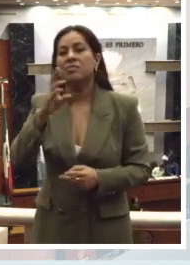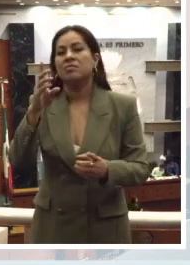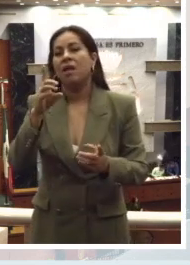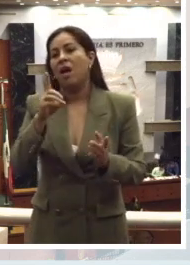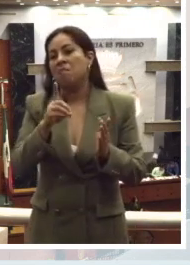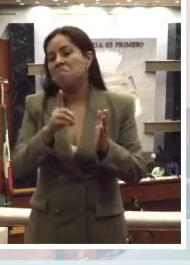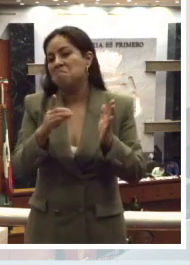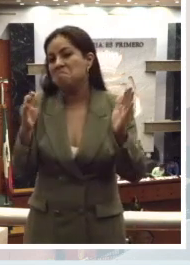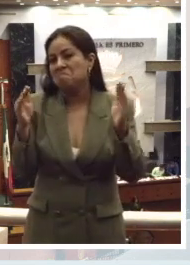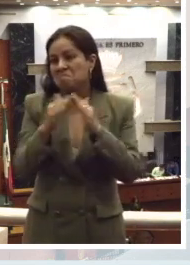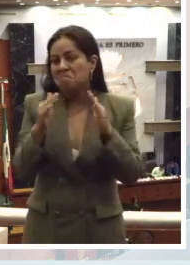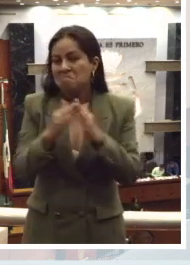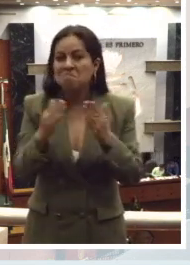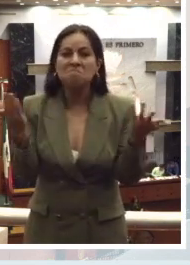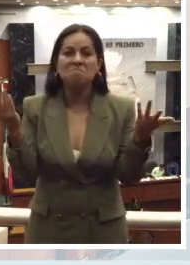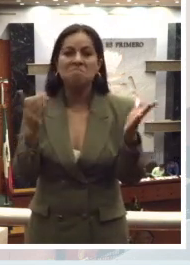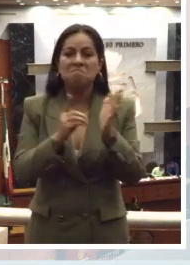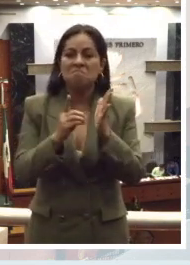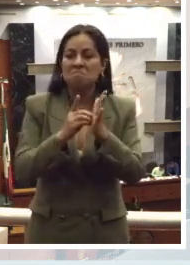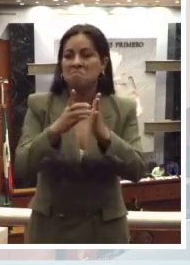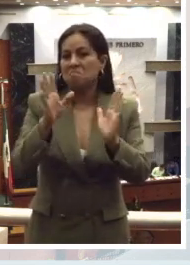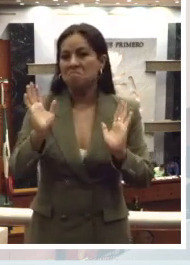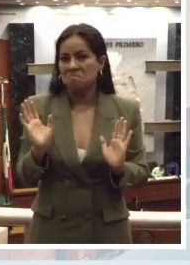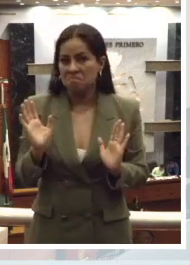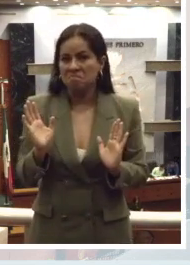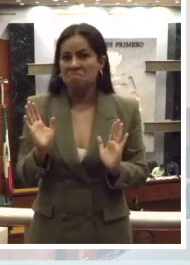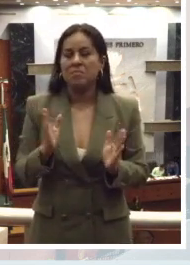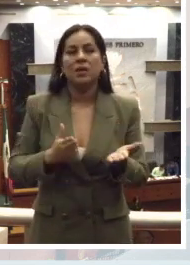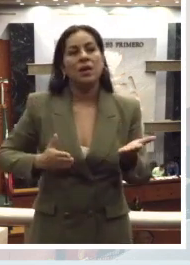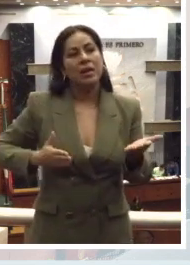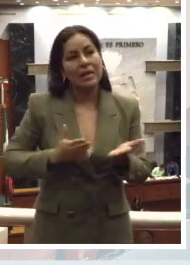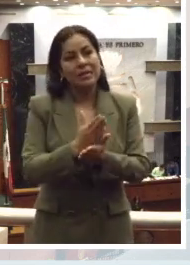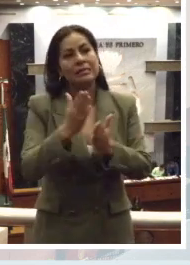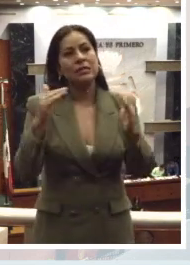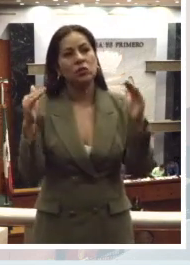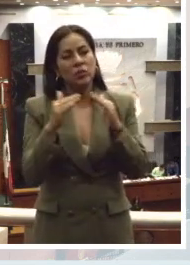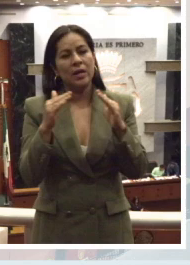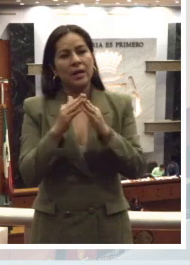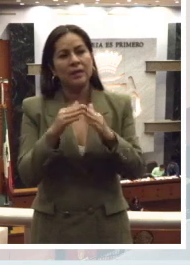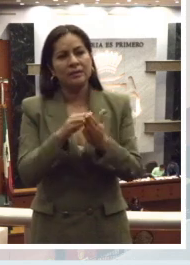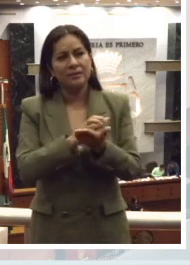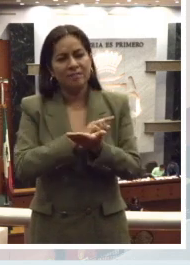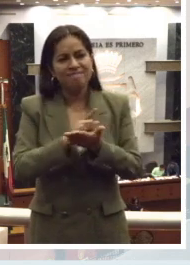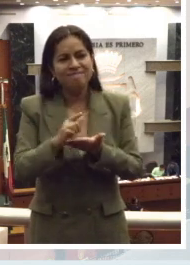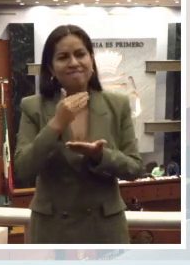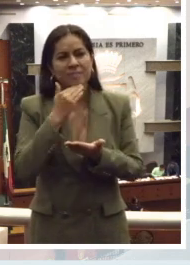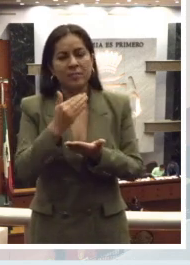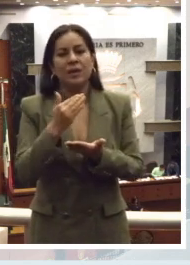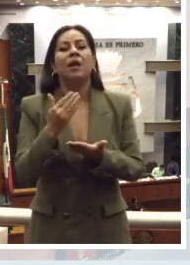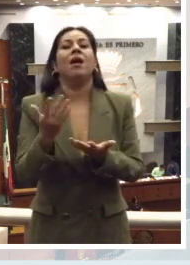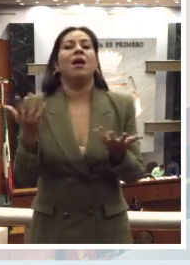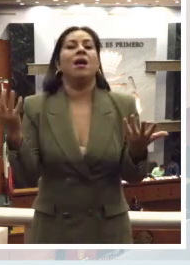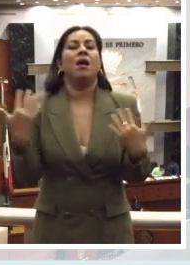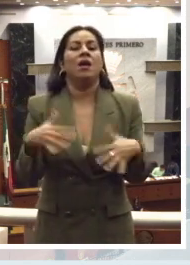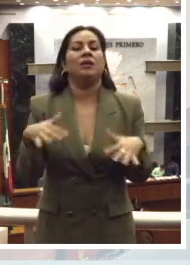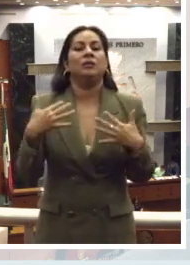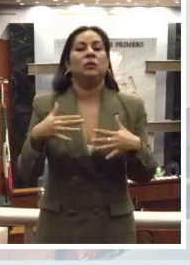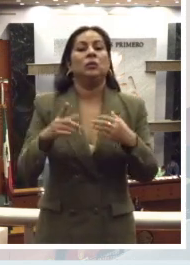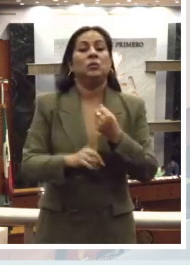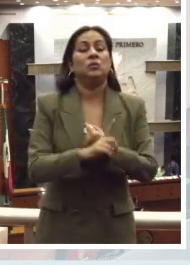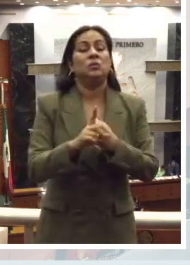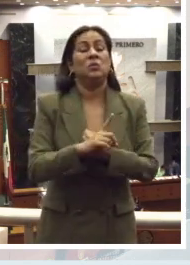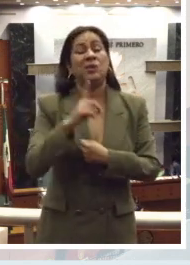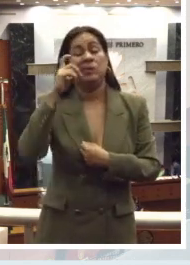o casa-habitación. El acceso a una vivienda digna se ha convertido en un reto cada vez